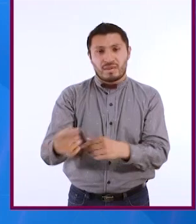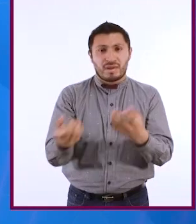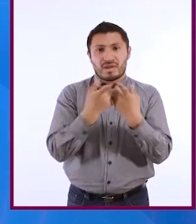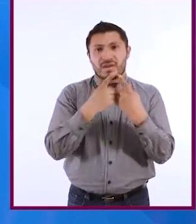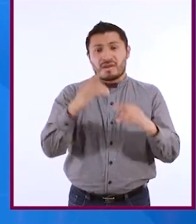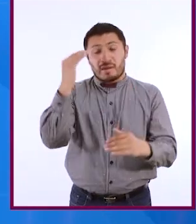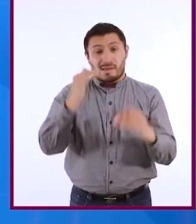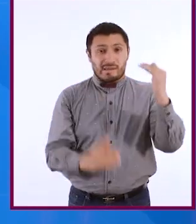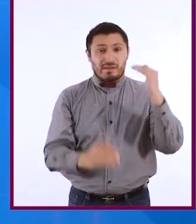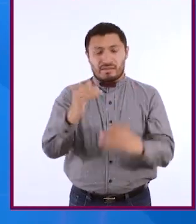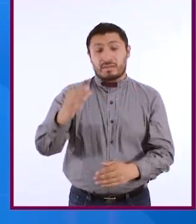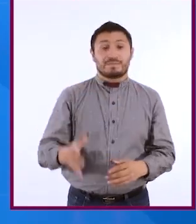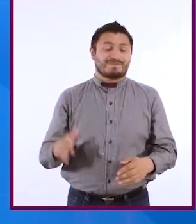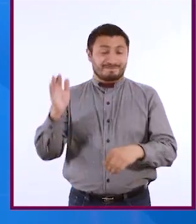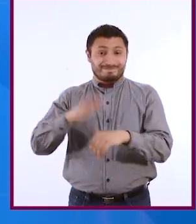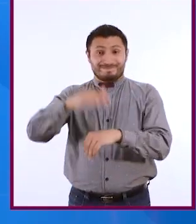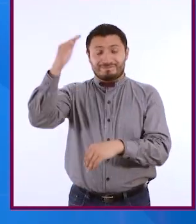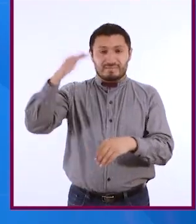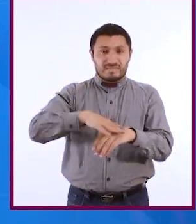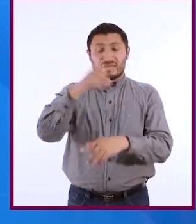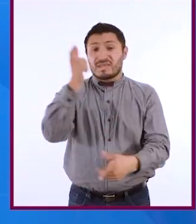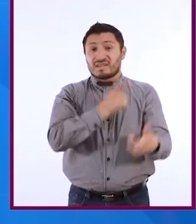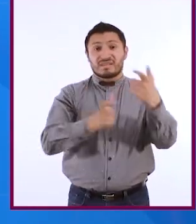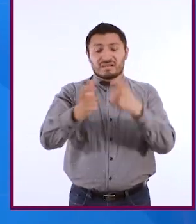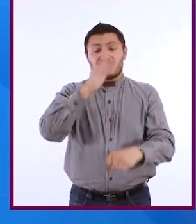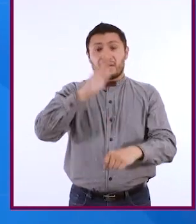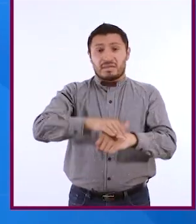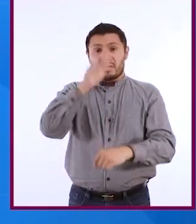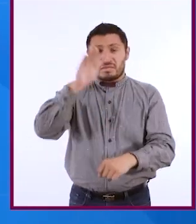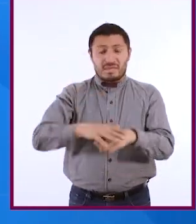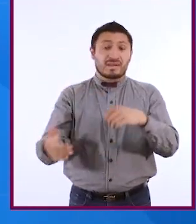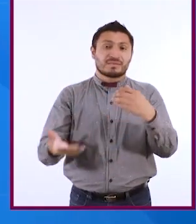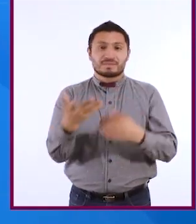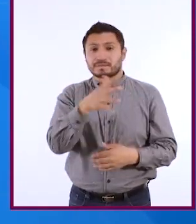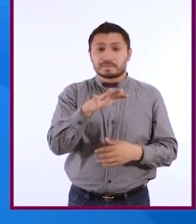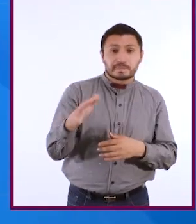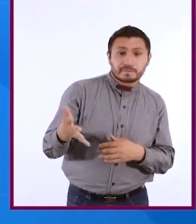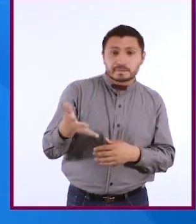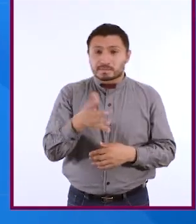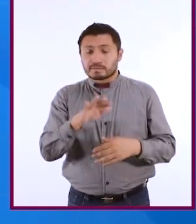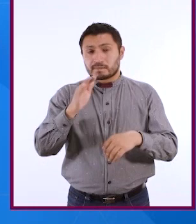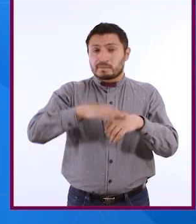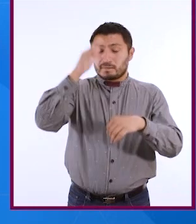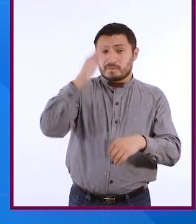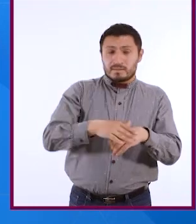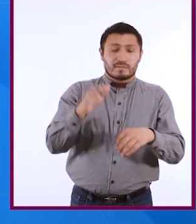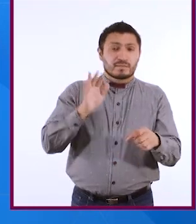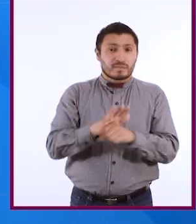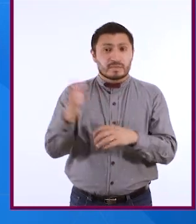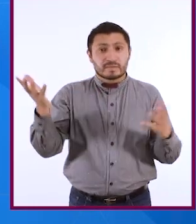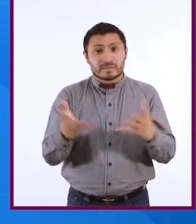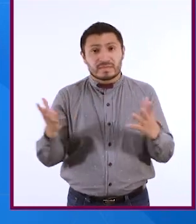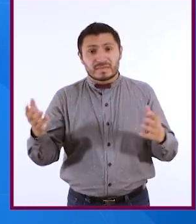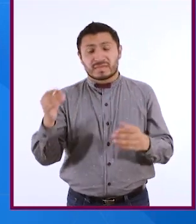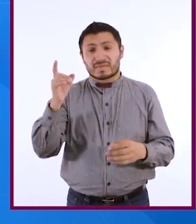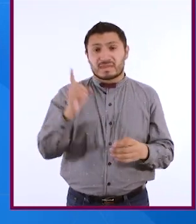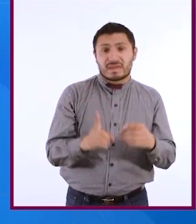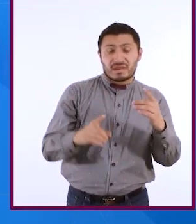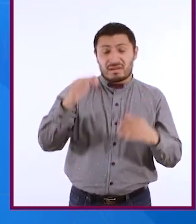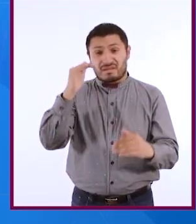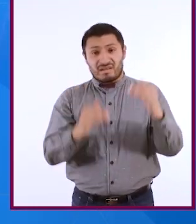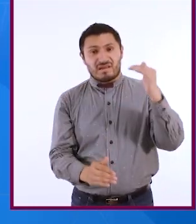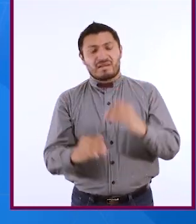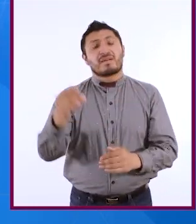de desigualdades va más allá de los ingresos, más allá de los promedios y más allá de lo que provoca las disparidades de